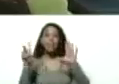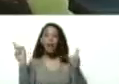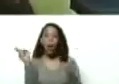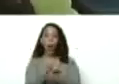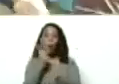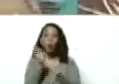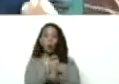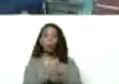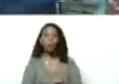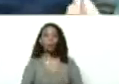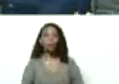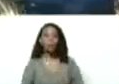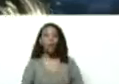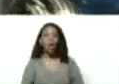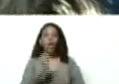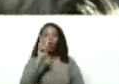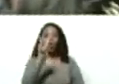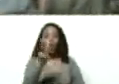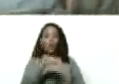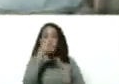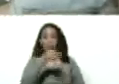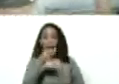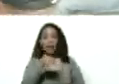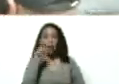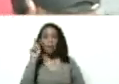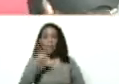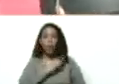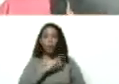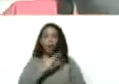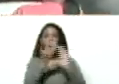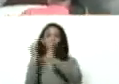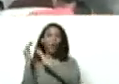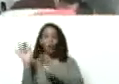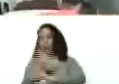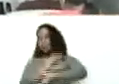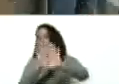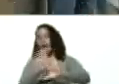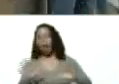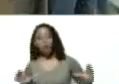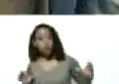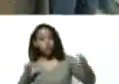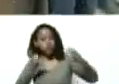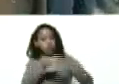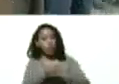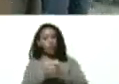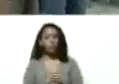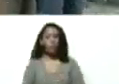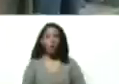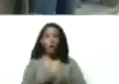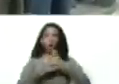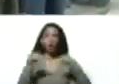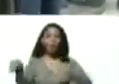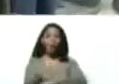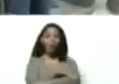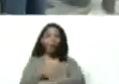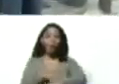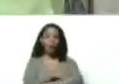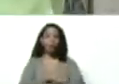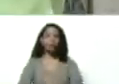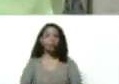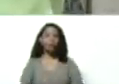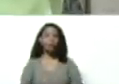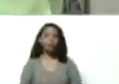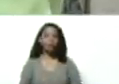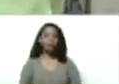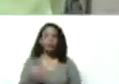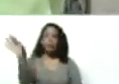2 de la tarde en su comunidad ya se reúnen todas las calles y